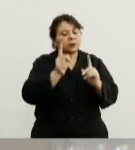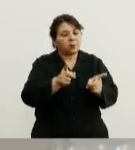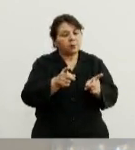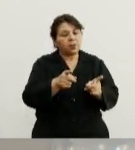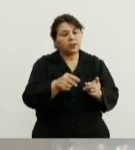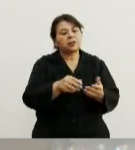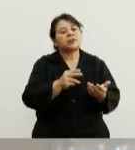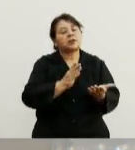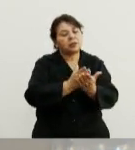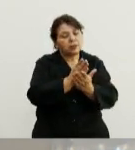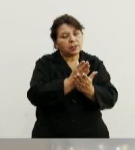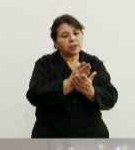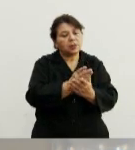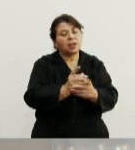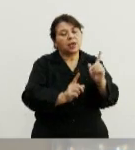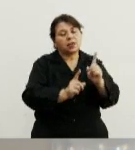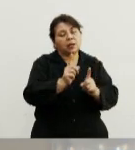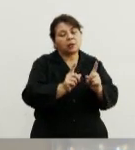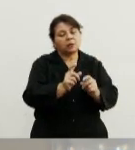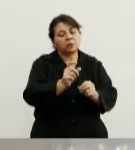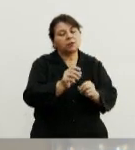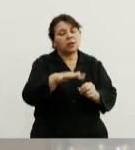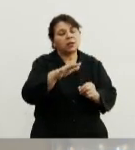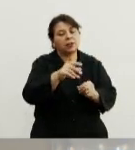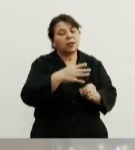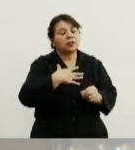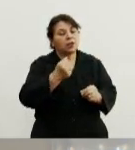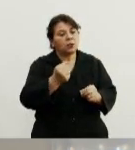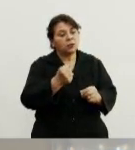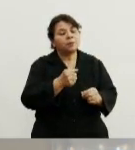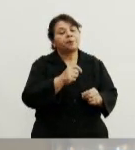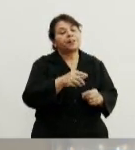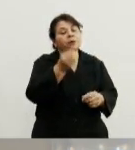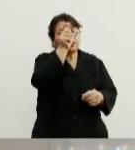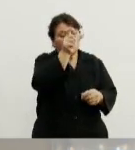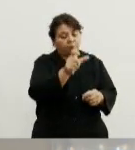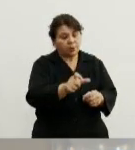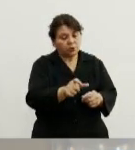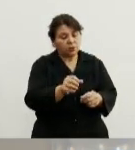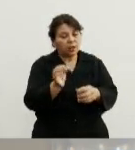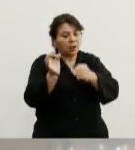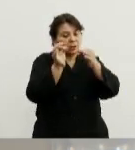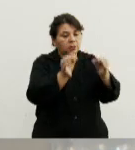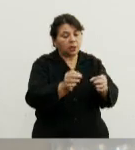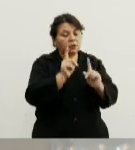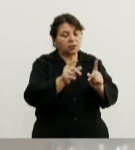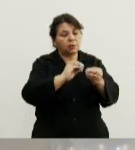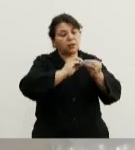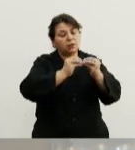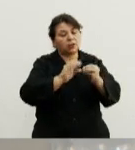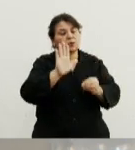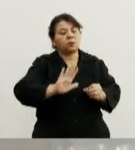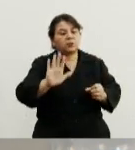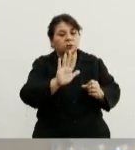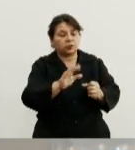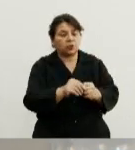en algún personal de salud que ha ingresado a la provincia y también obviamente en los casos sospechosos eso es